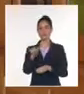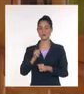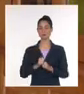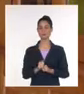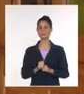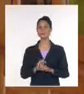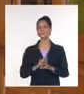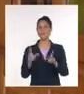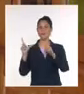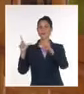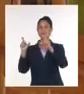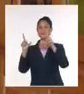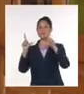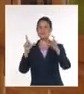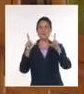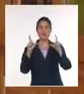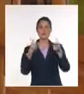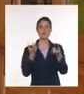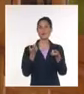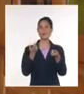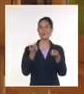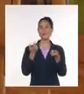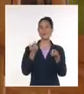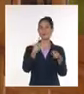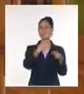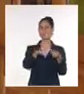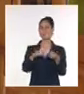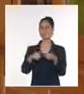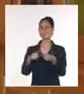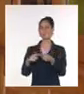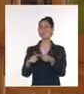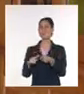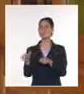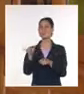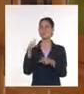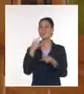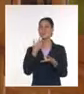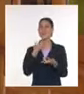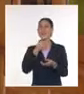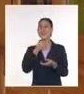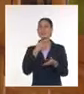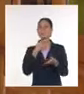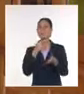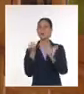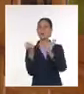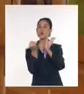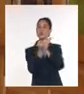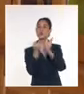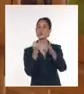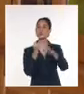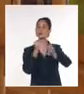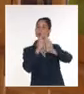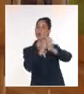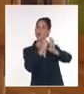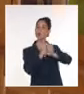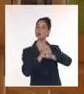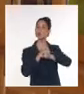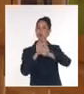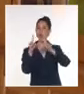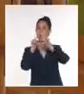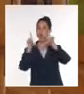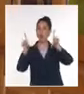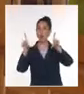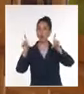muchas fotos, también como especie de unas losas creadas manuales con imágenes de Fidel